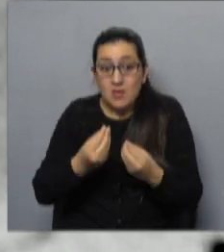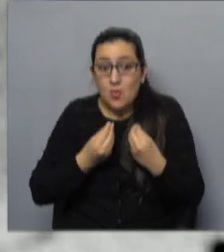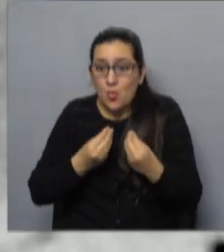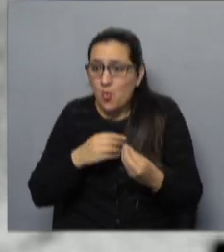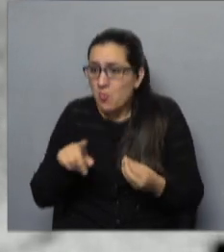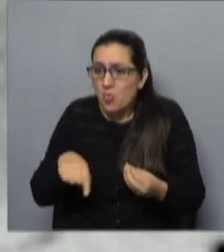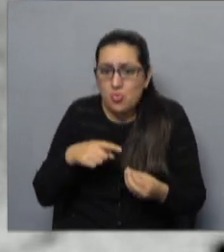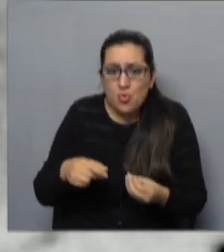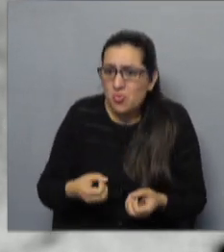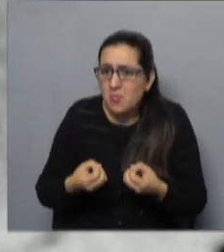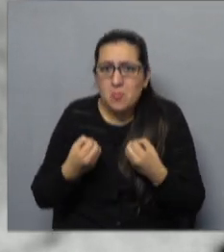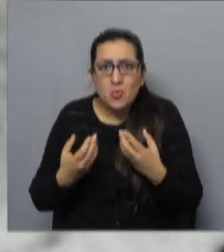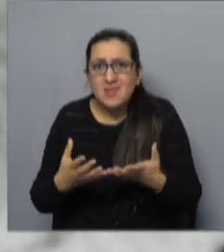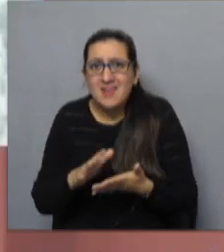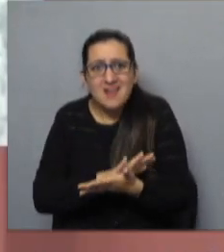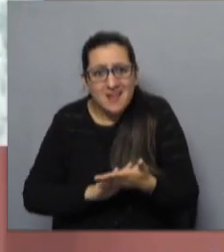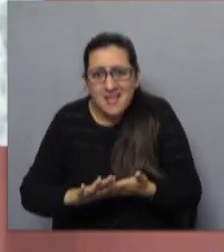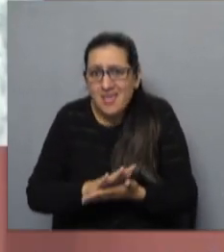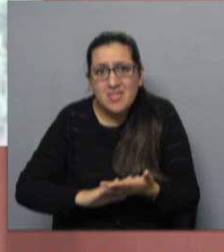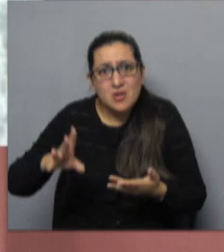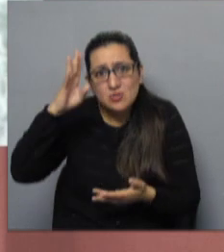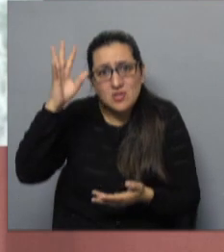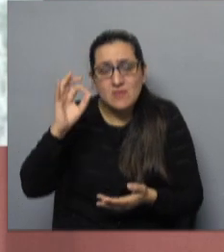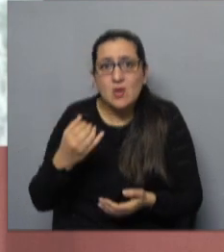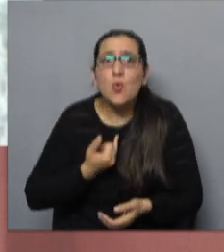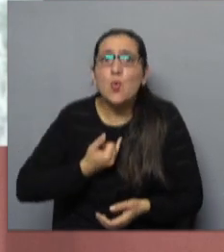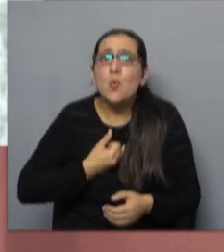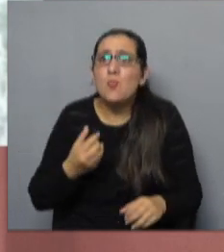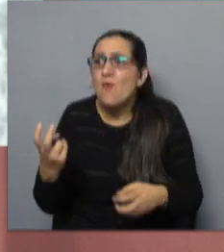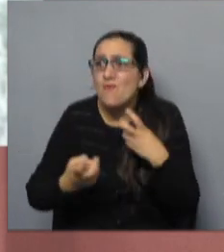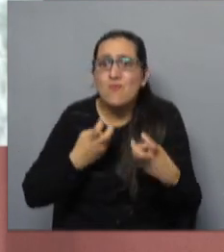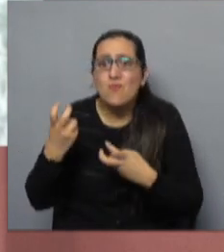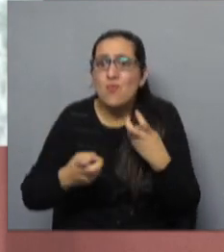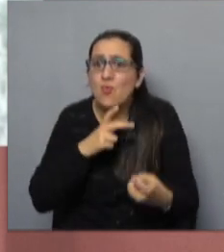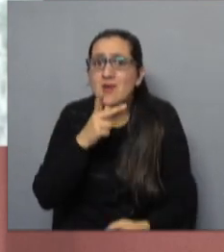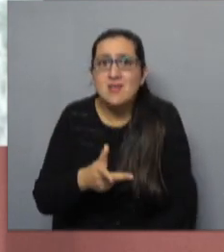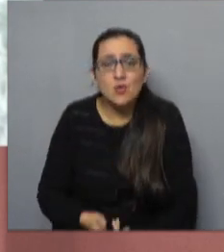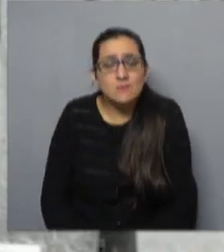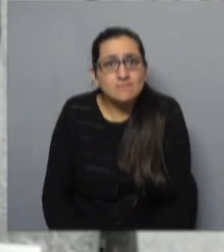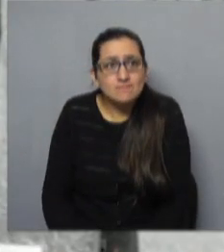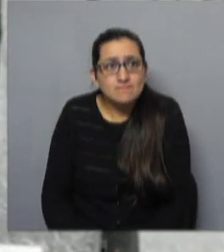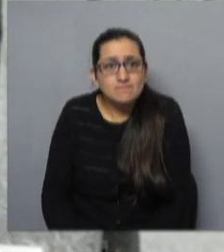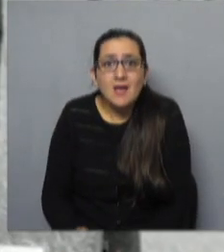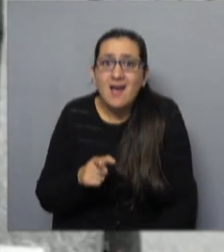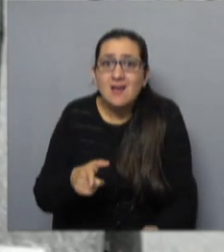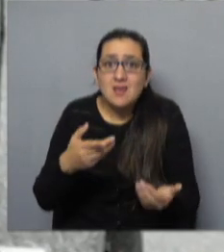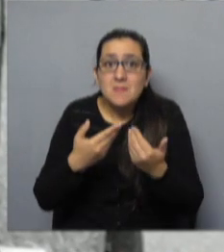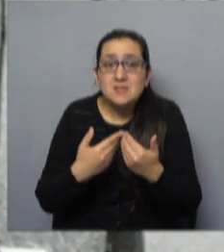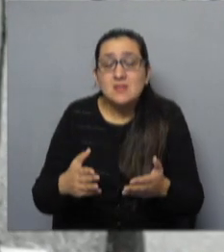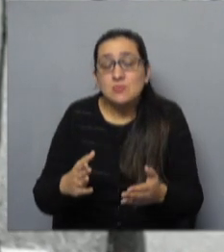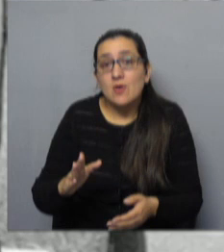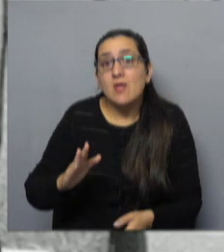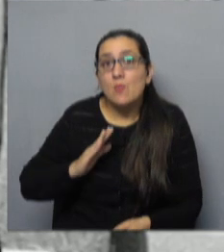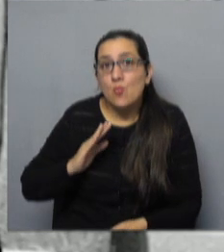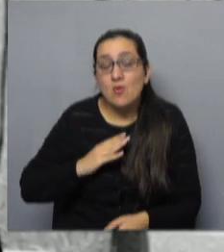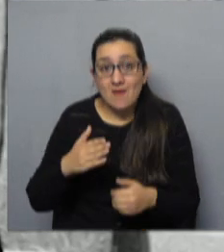ni dónde, ni por qué, nada. ¿Cómo se busca un hijo? Y ahí empezamos. Había una señora vecina